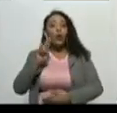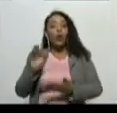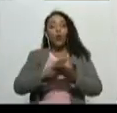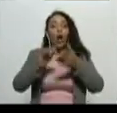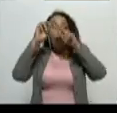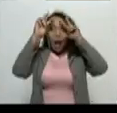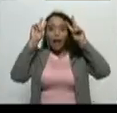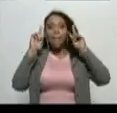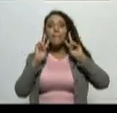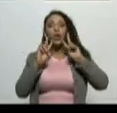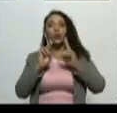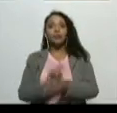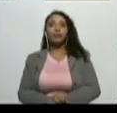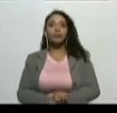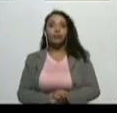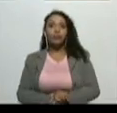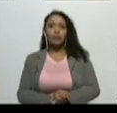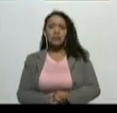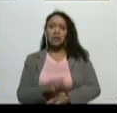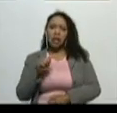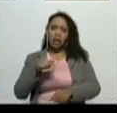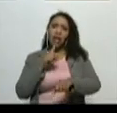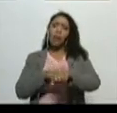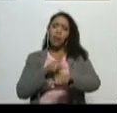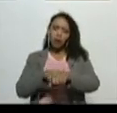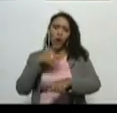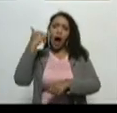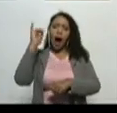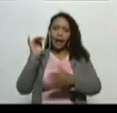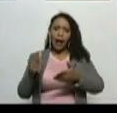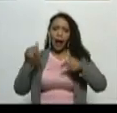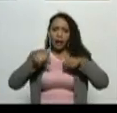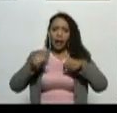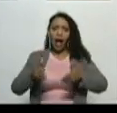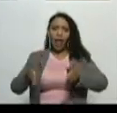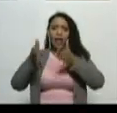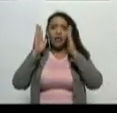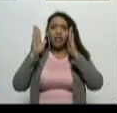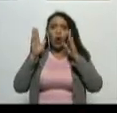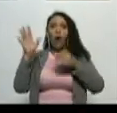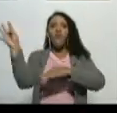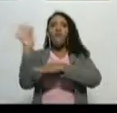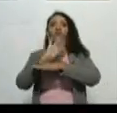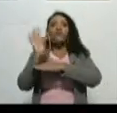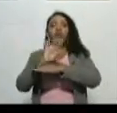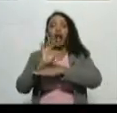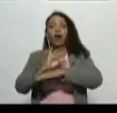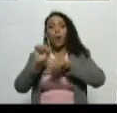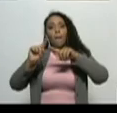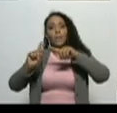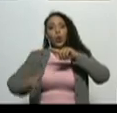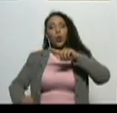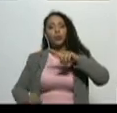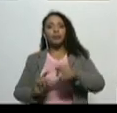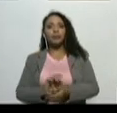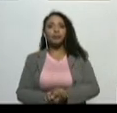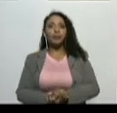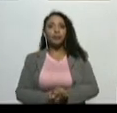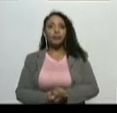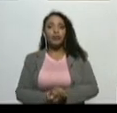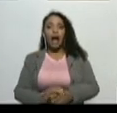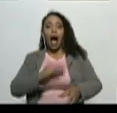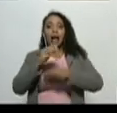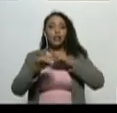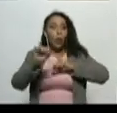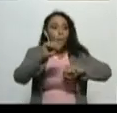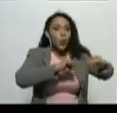momentos están aquí en el conjunto residencial los funcionarios de Corpoelec, okay, haciendo la instalación